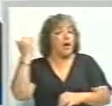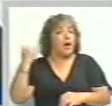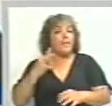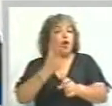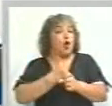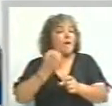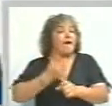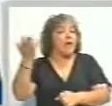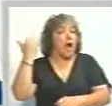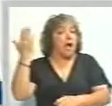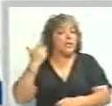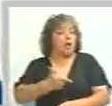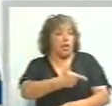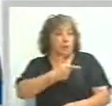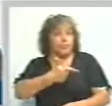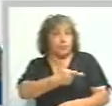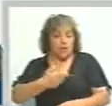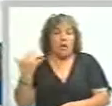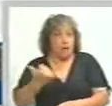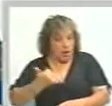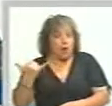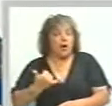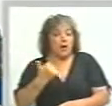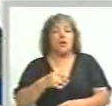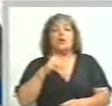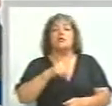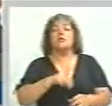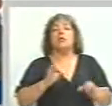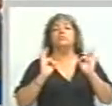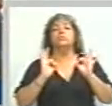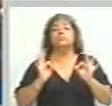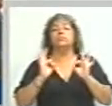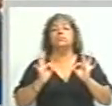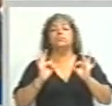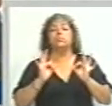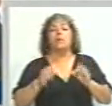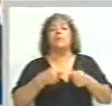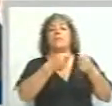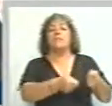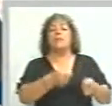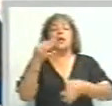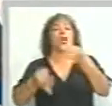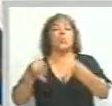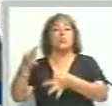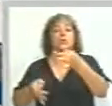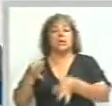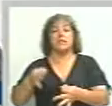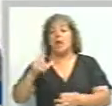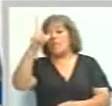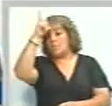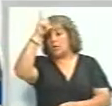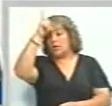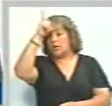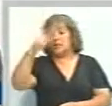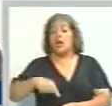anteriores, por robos de armas. Así que bueno, ya lo estamos dejando todo a disposición de la justicia. El policía está